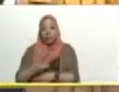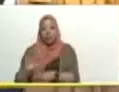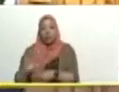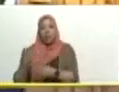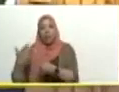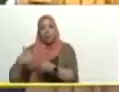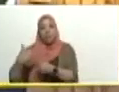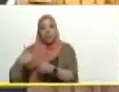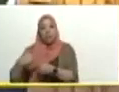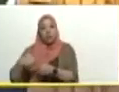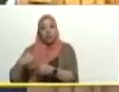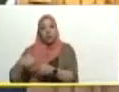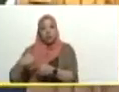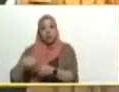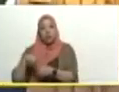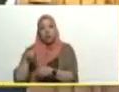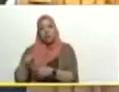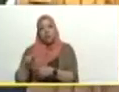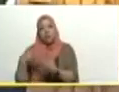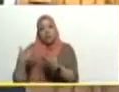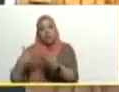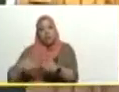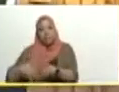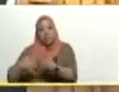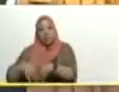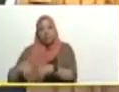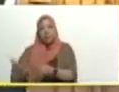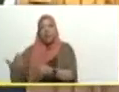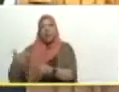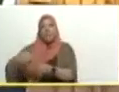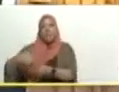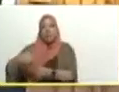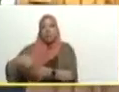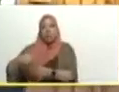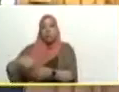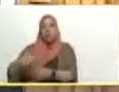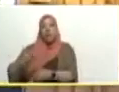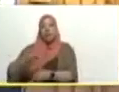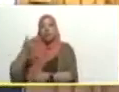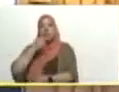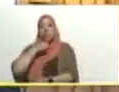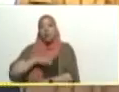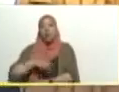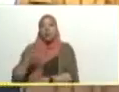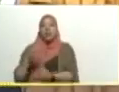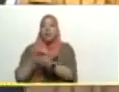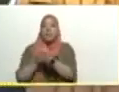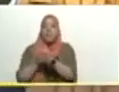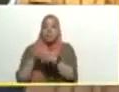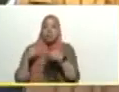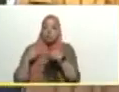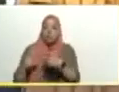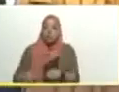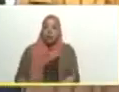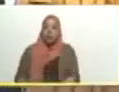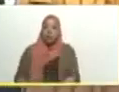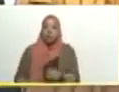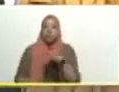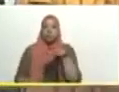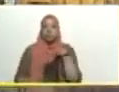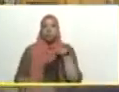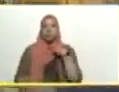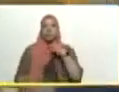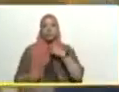Y Petrocaribe jugó un papel estelar en la historia de la solidaridad humana.